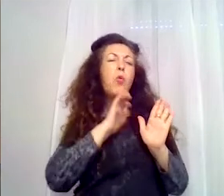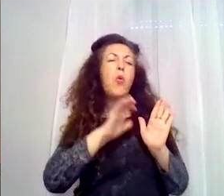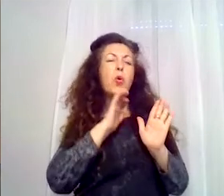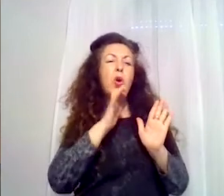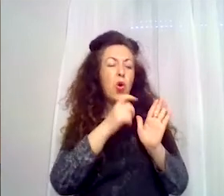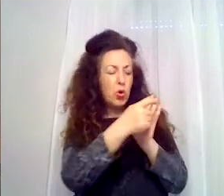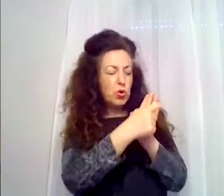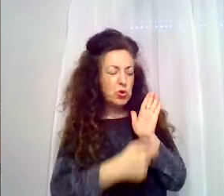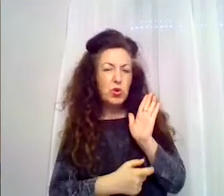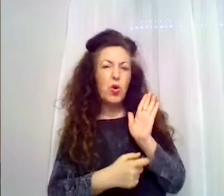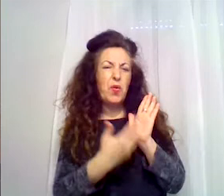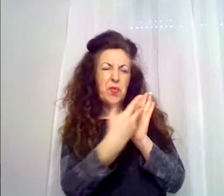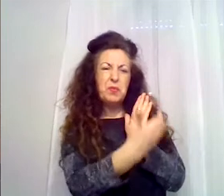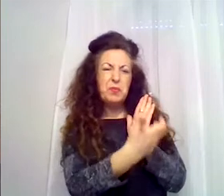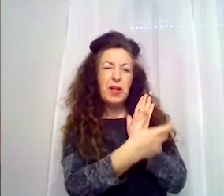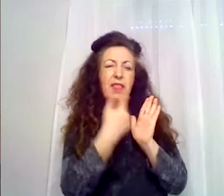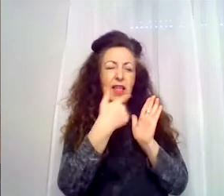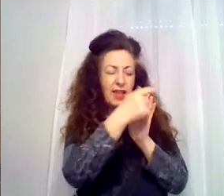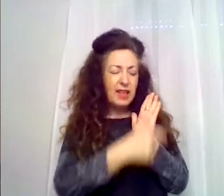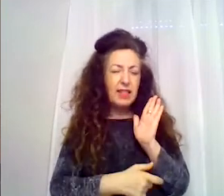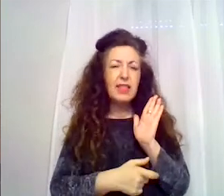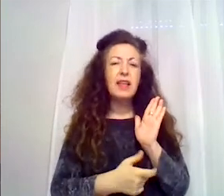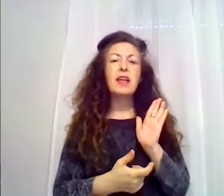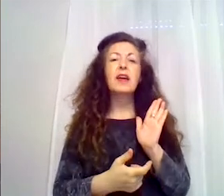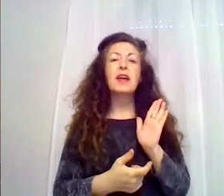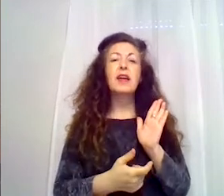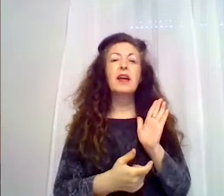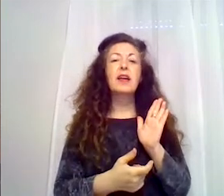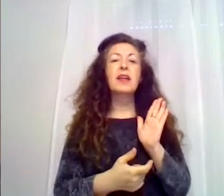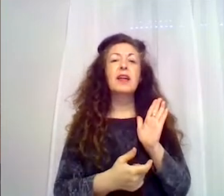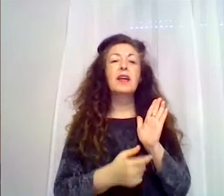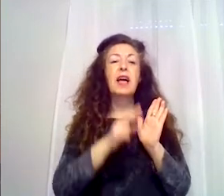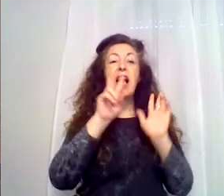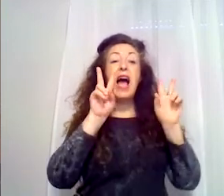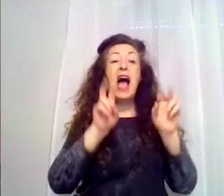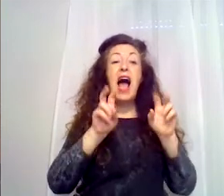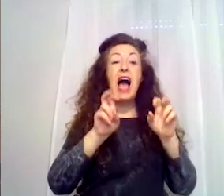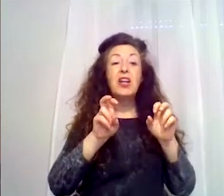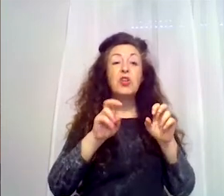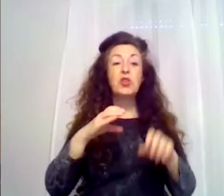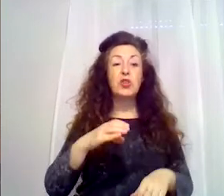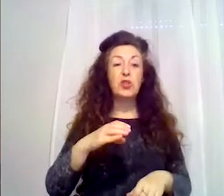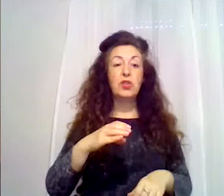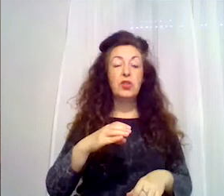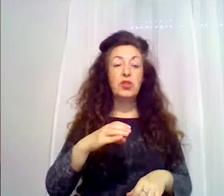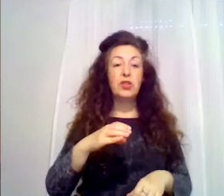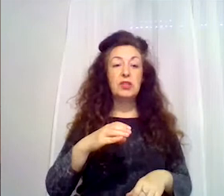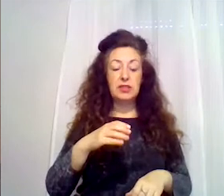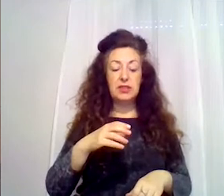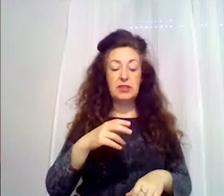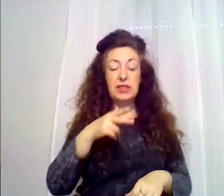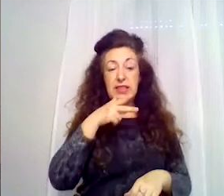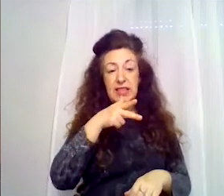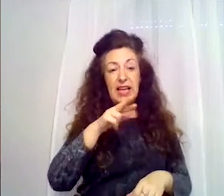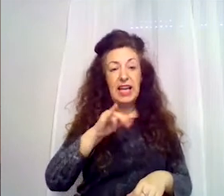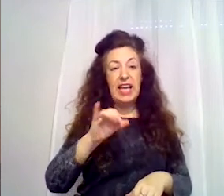que asistían a este colegio, como digo, pues hay una entrada del año 1599, casi 6 años